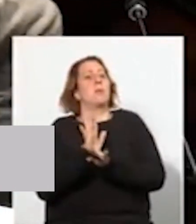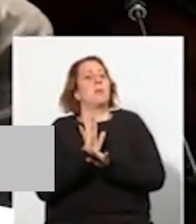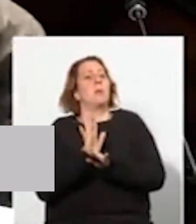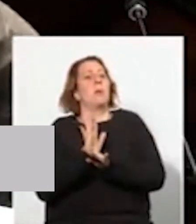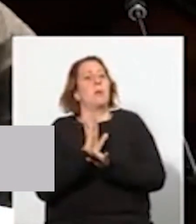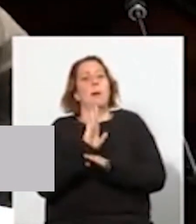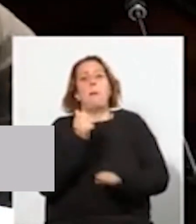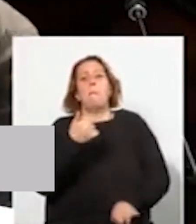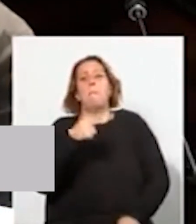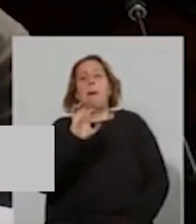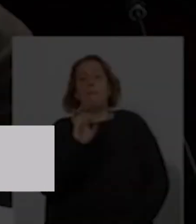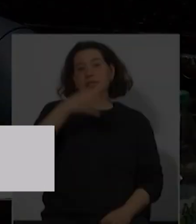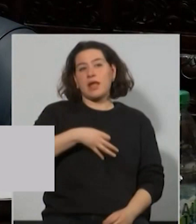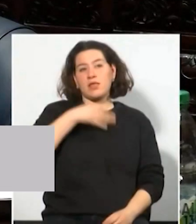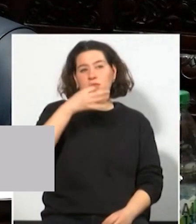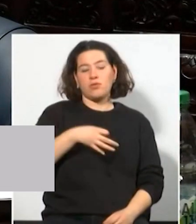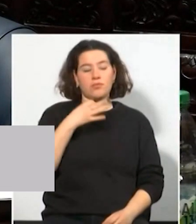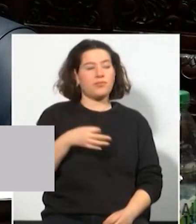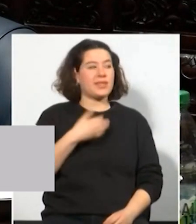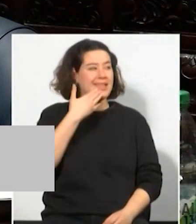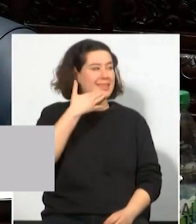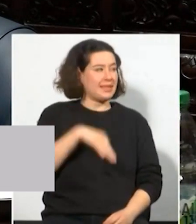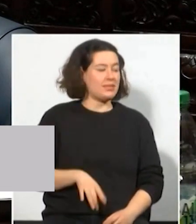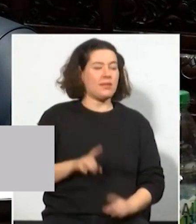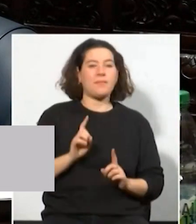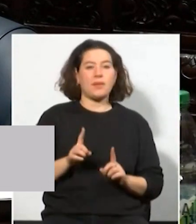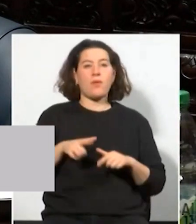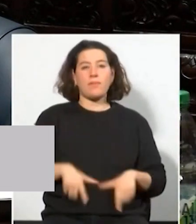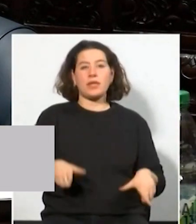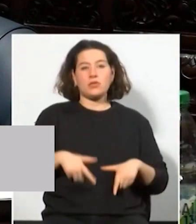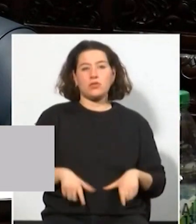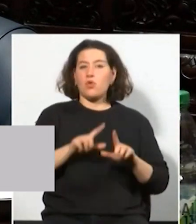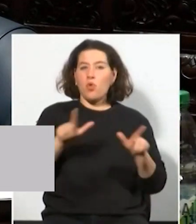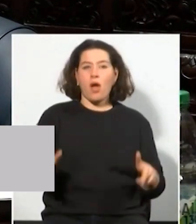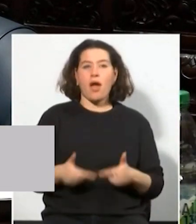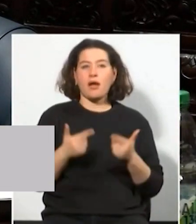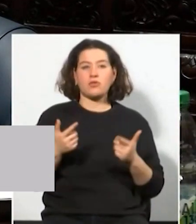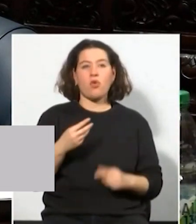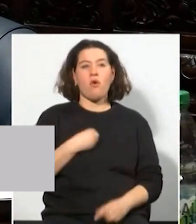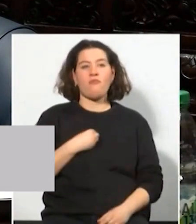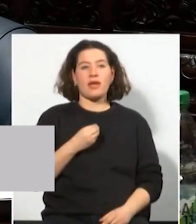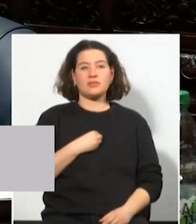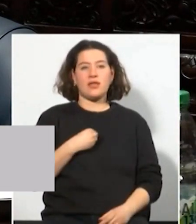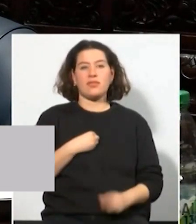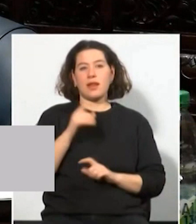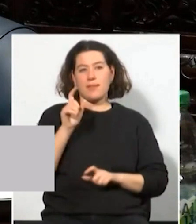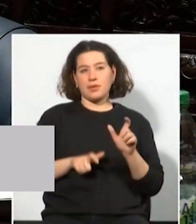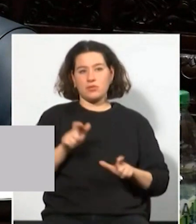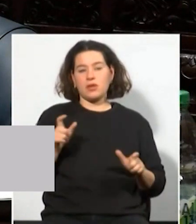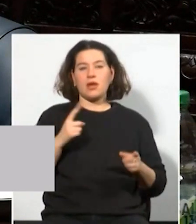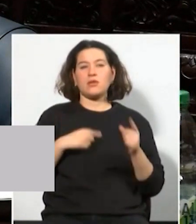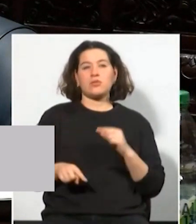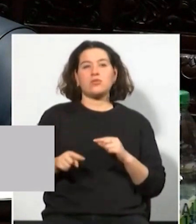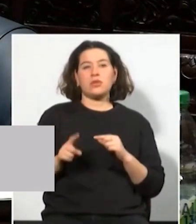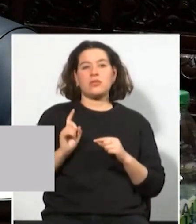de Pablo Escobar el estilo uruguayo. Se entiende que dichos ministros no cuentan con la confianza de este cuerpo, por lo